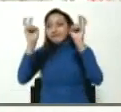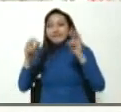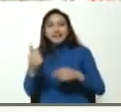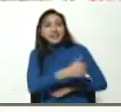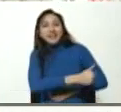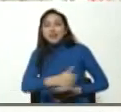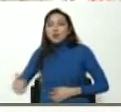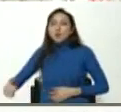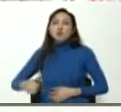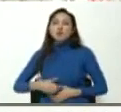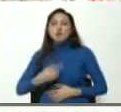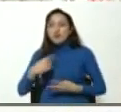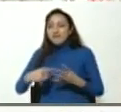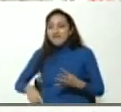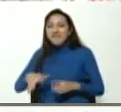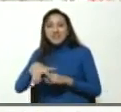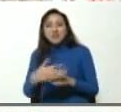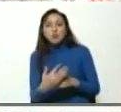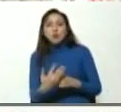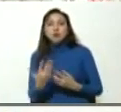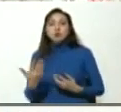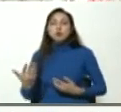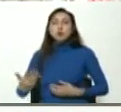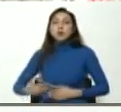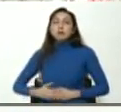cómo está esto aquí cómo está esto ya